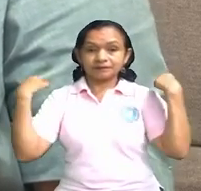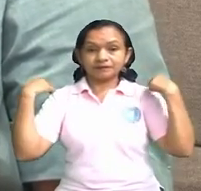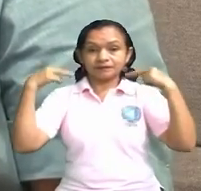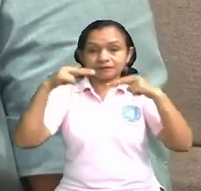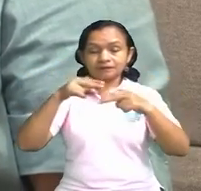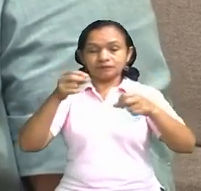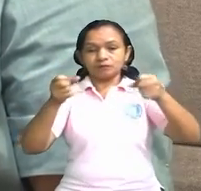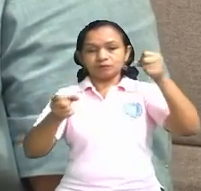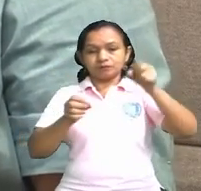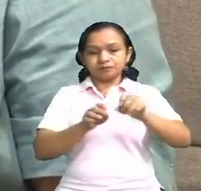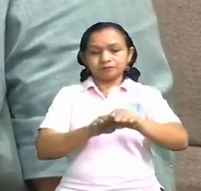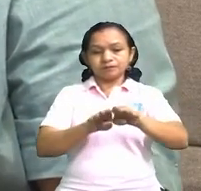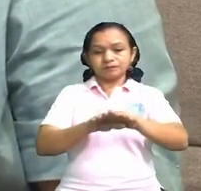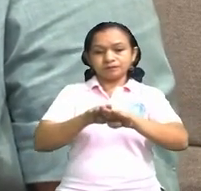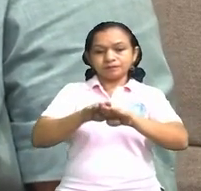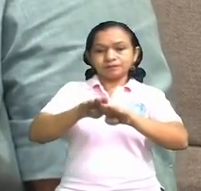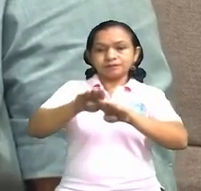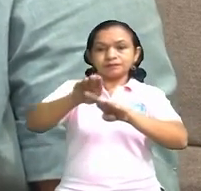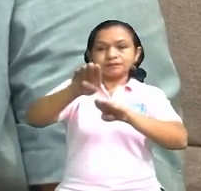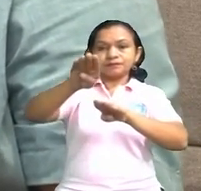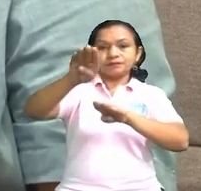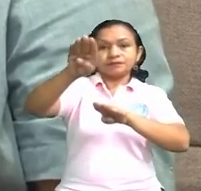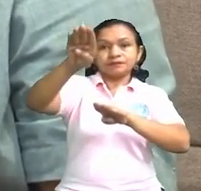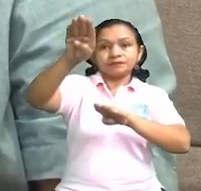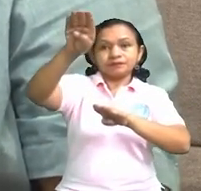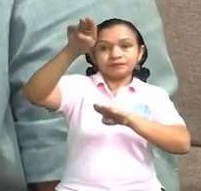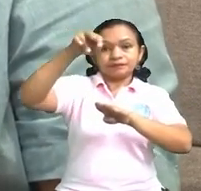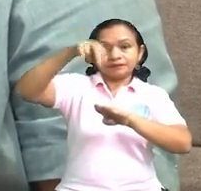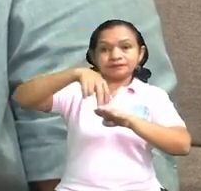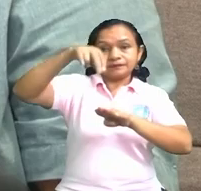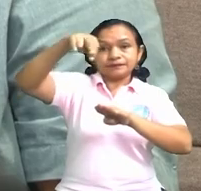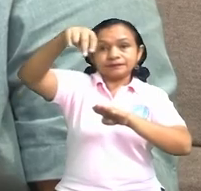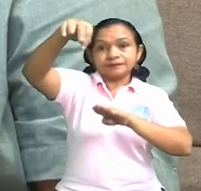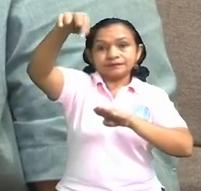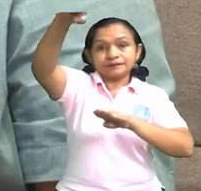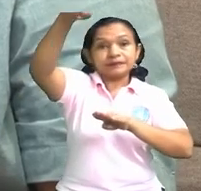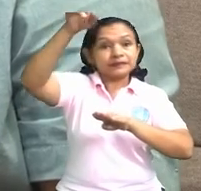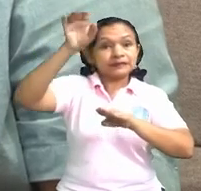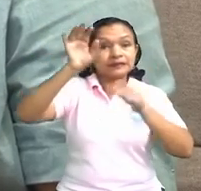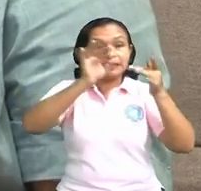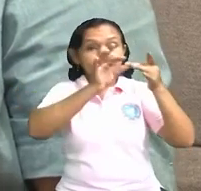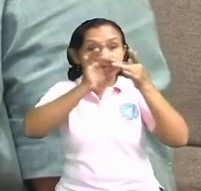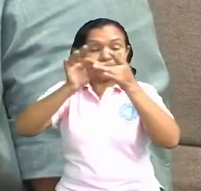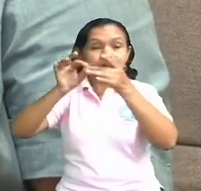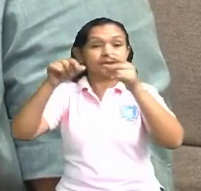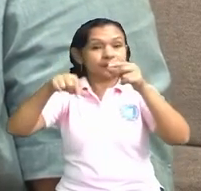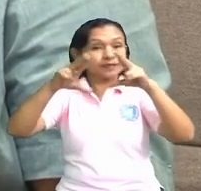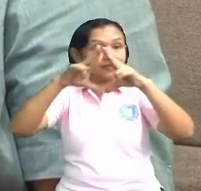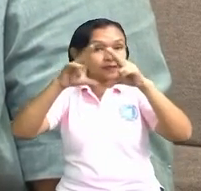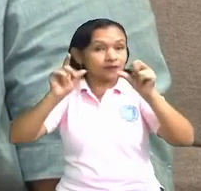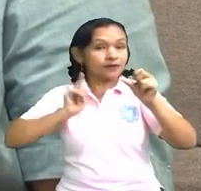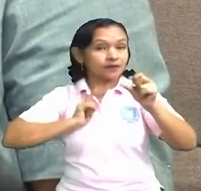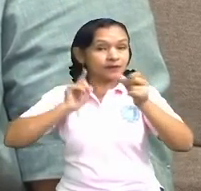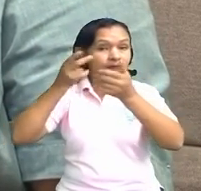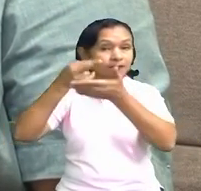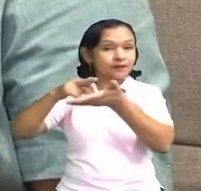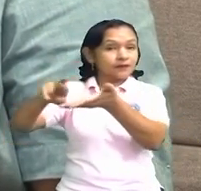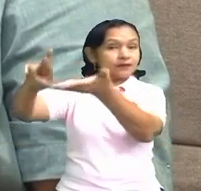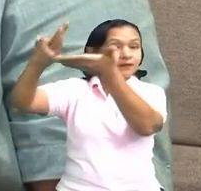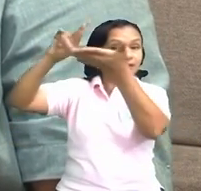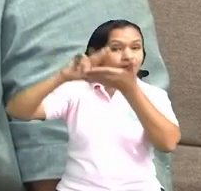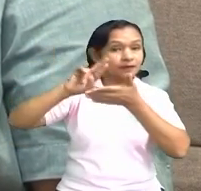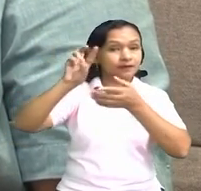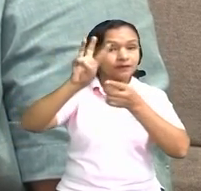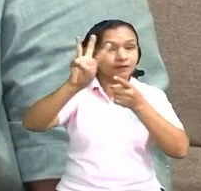camión escalera que es el más alto que tenemos en el país, con esa capacidad. Esa fue una donación que nos hicieron